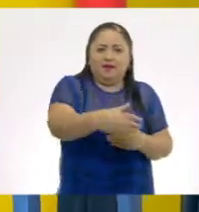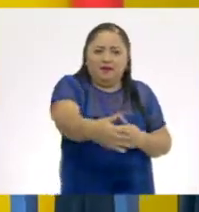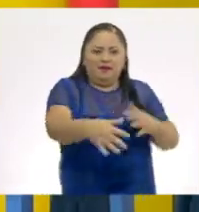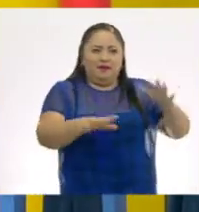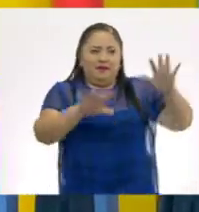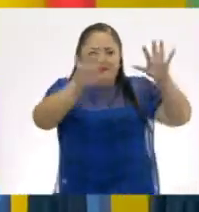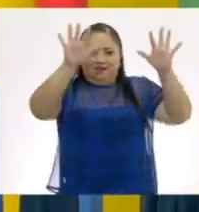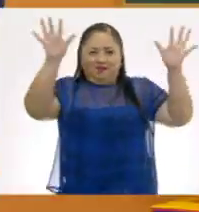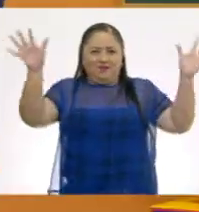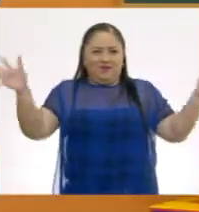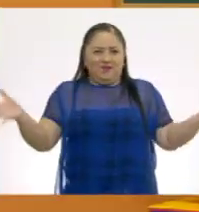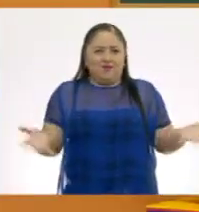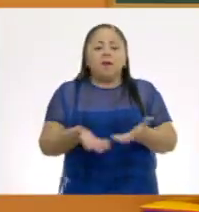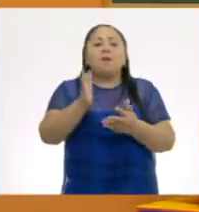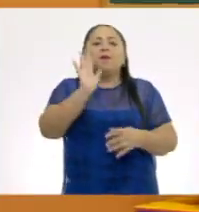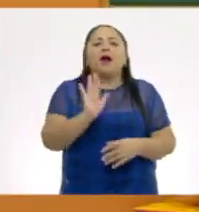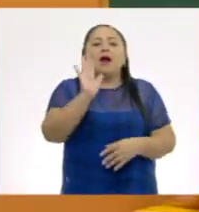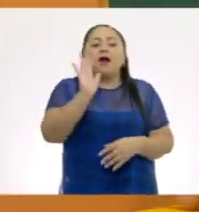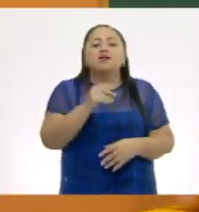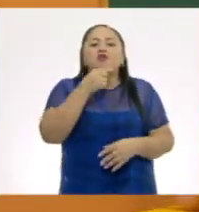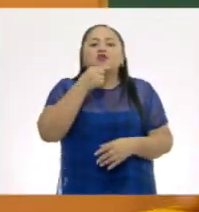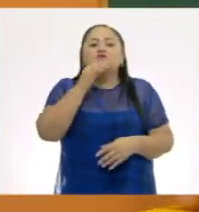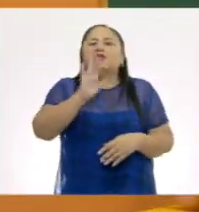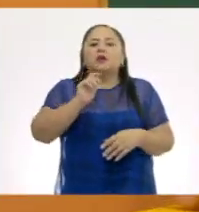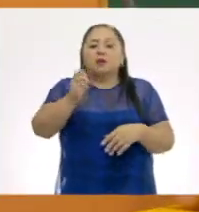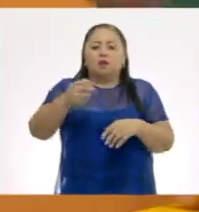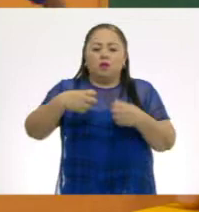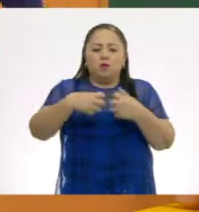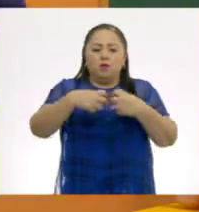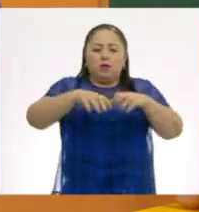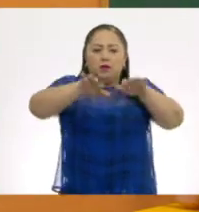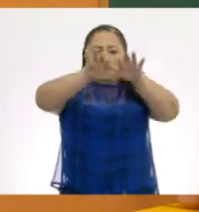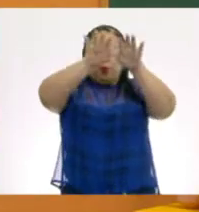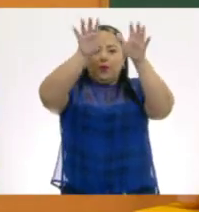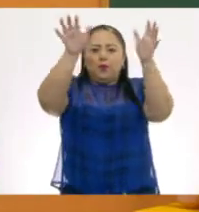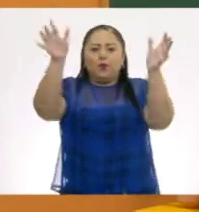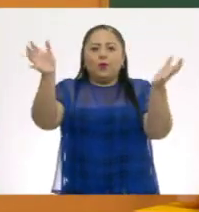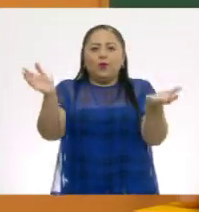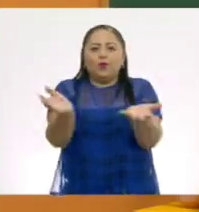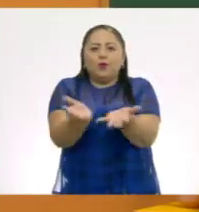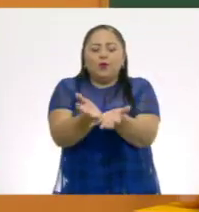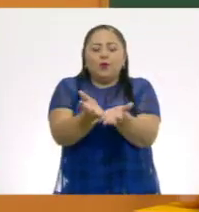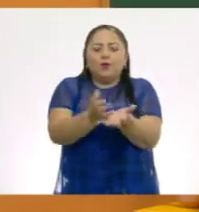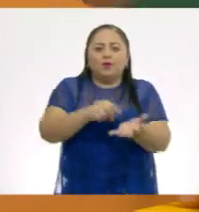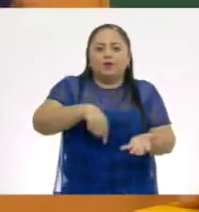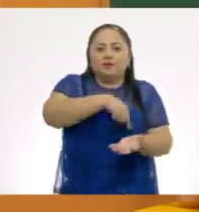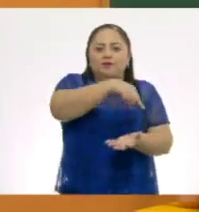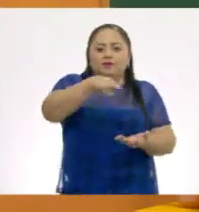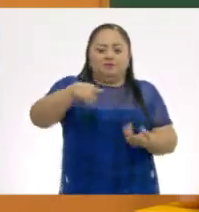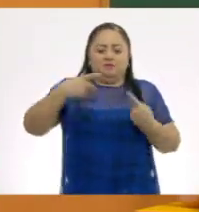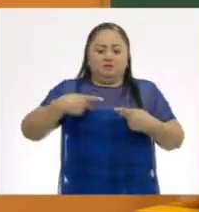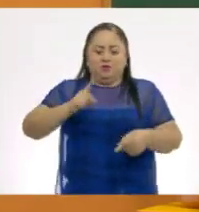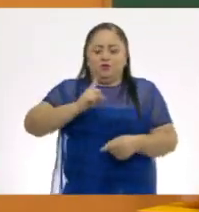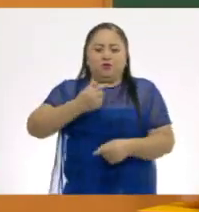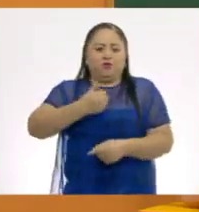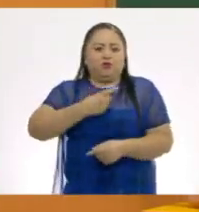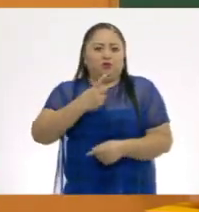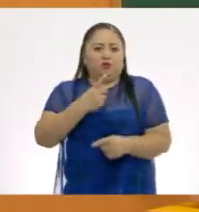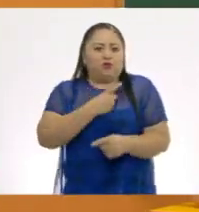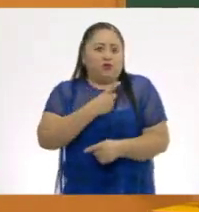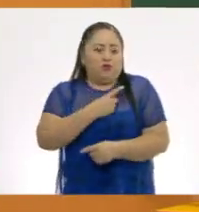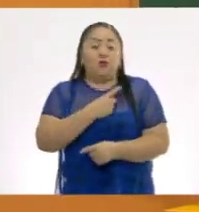Exactamente. ¿No? Es como si tuviéramos, niños, una esfera en nuestro espacio personal. Y para